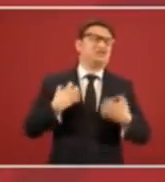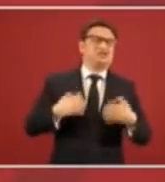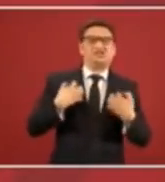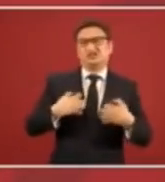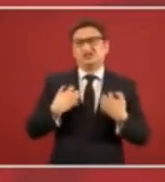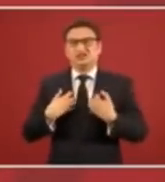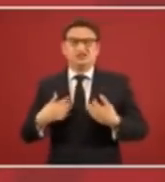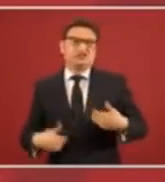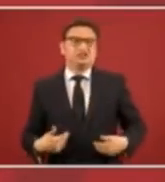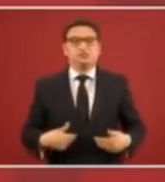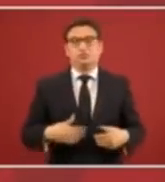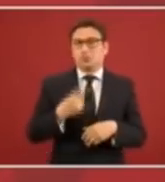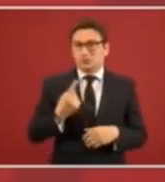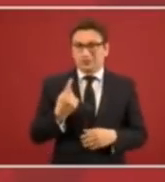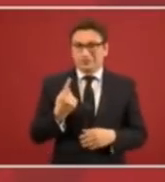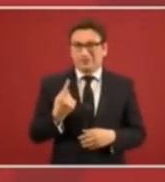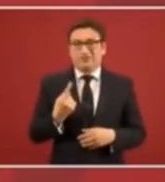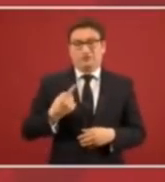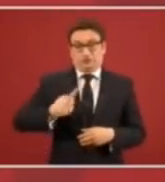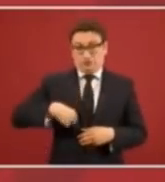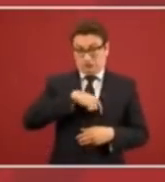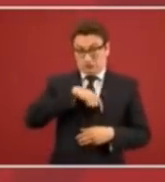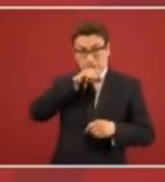porque no estamos haciendo lo mismo.